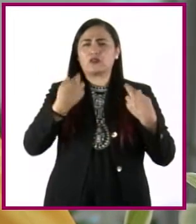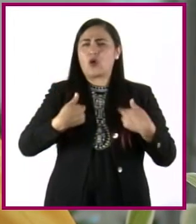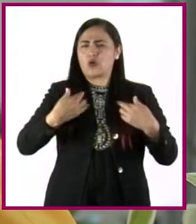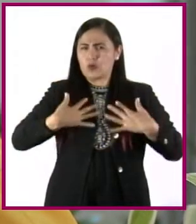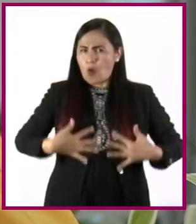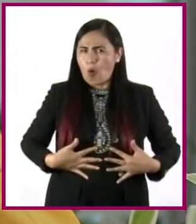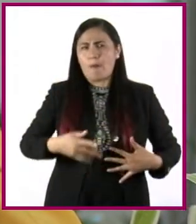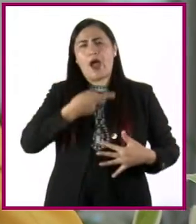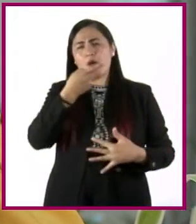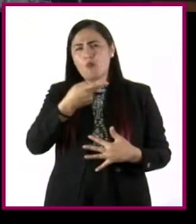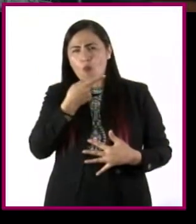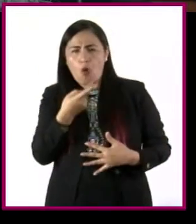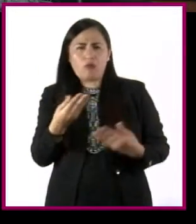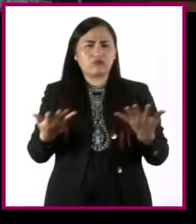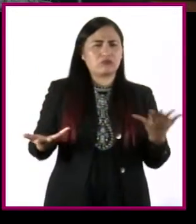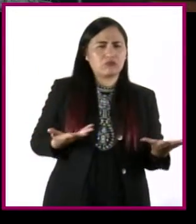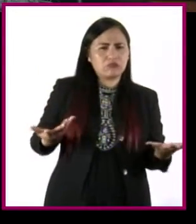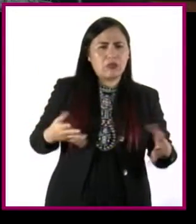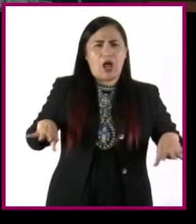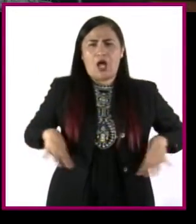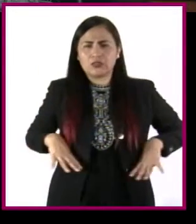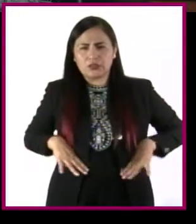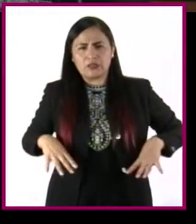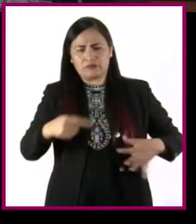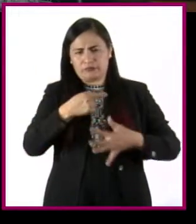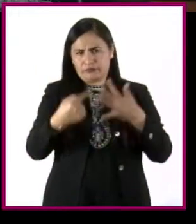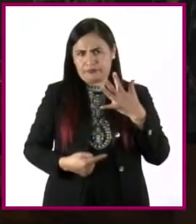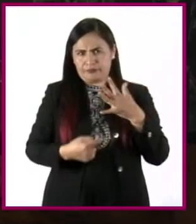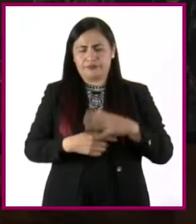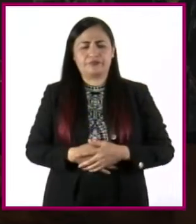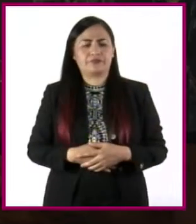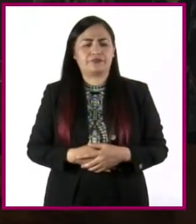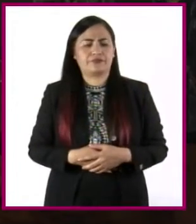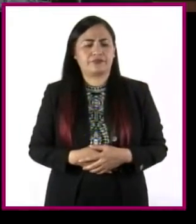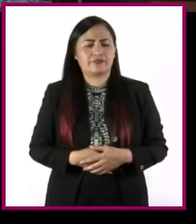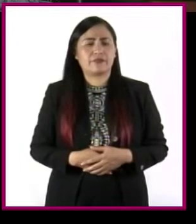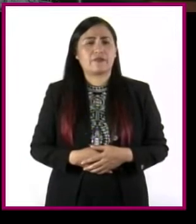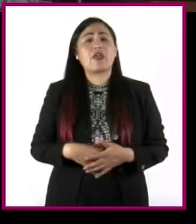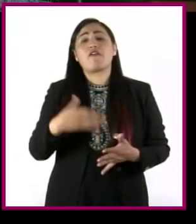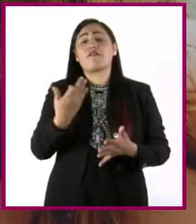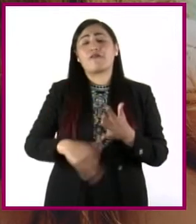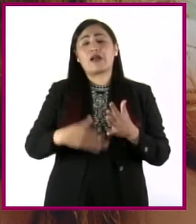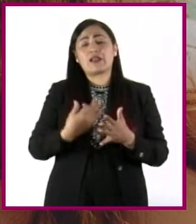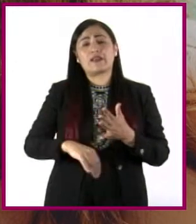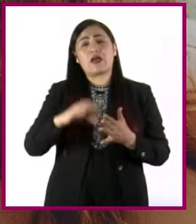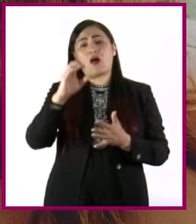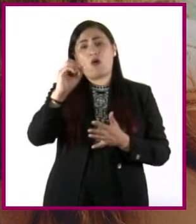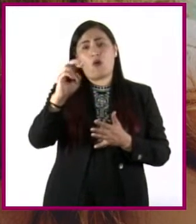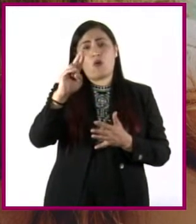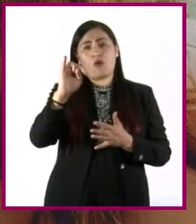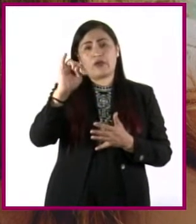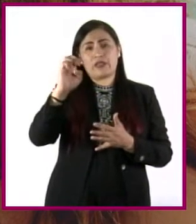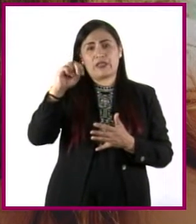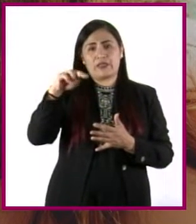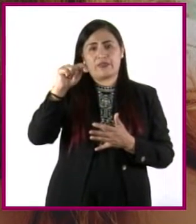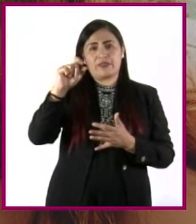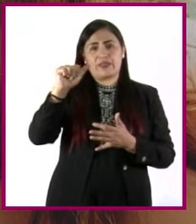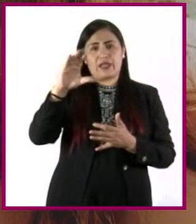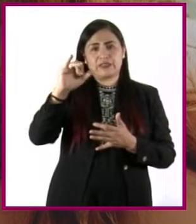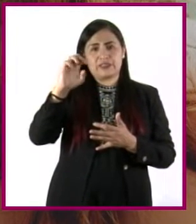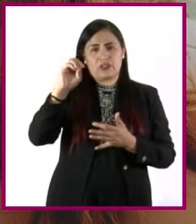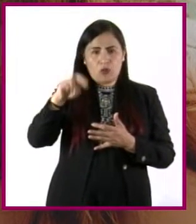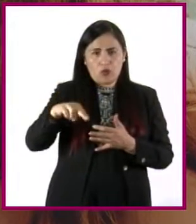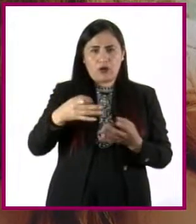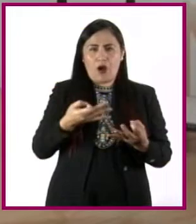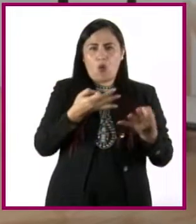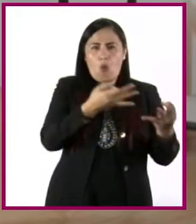hablar, modales, etc. Falta un concepto importante: orientación sexual. Orientación sexual, capacidad